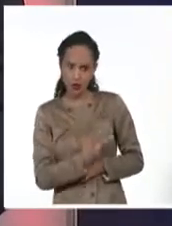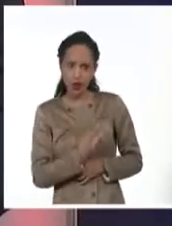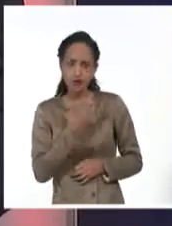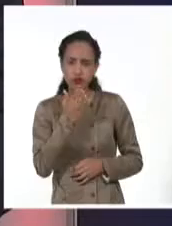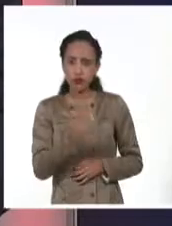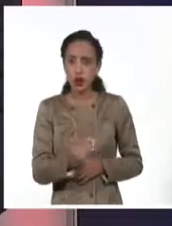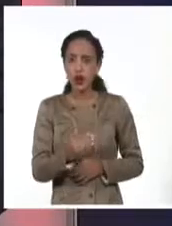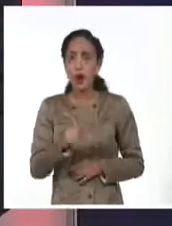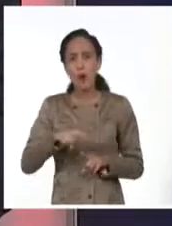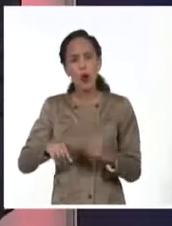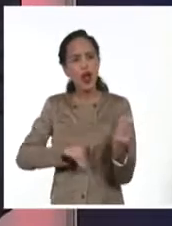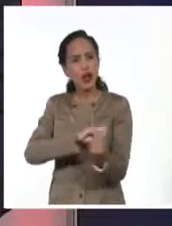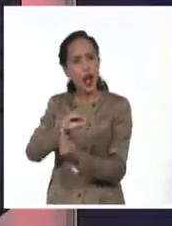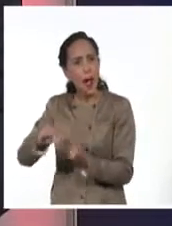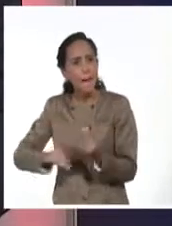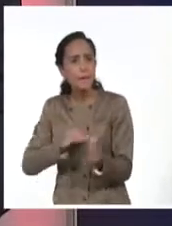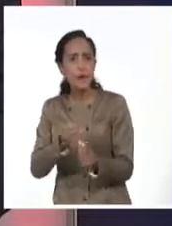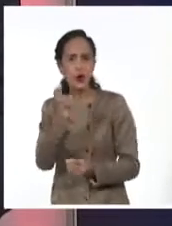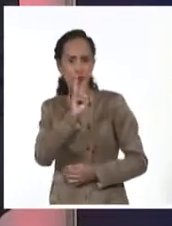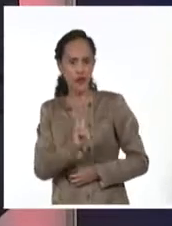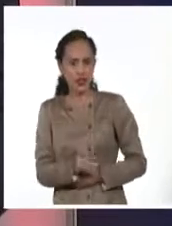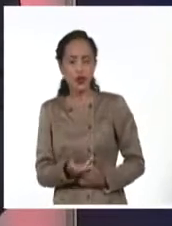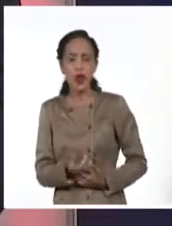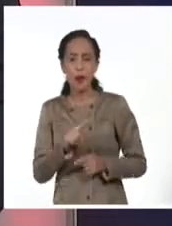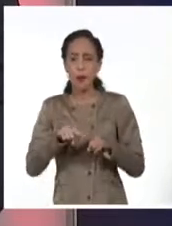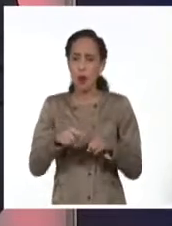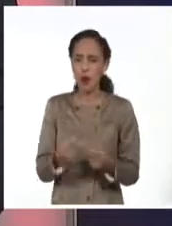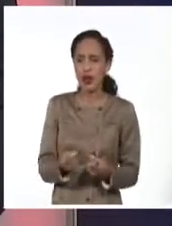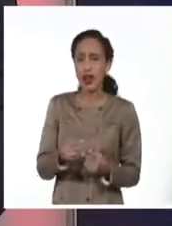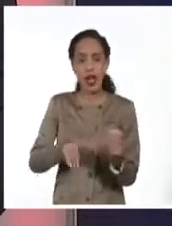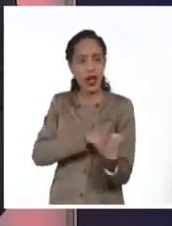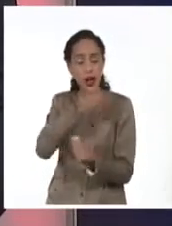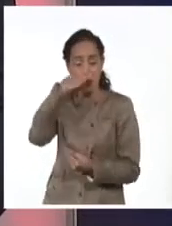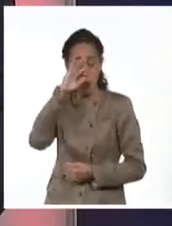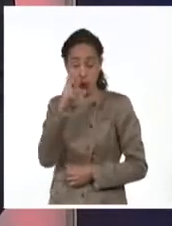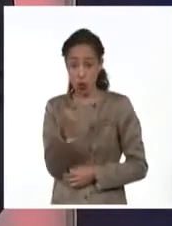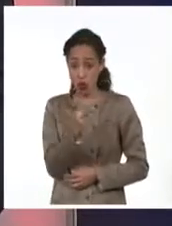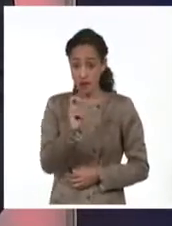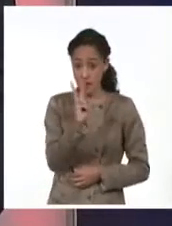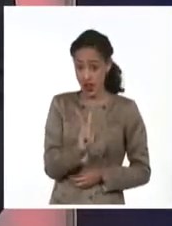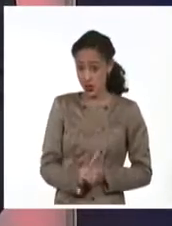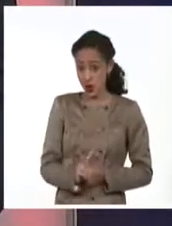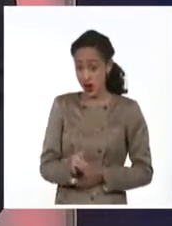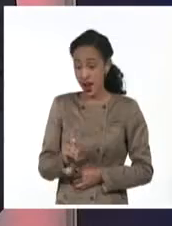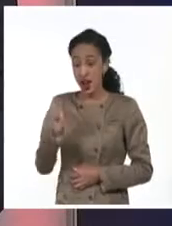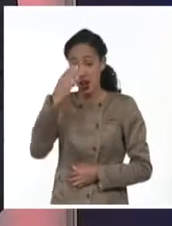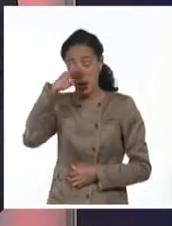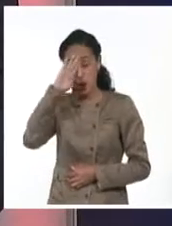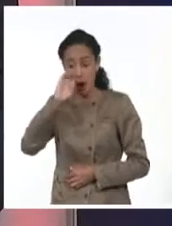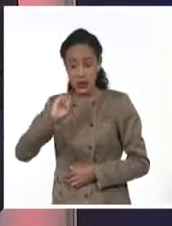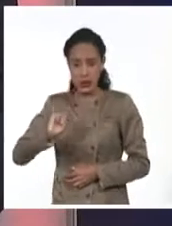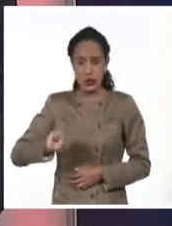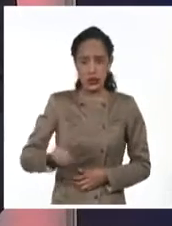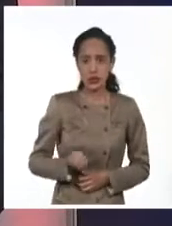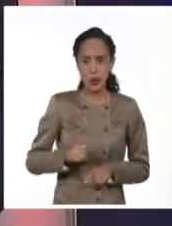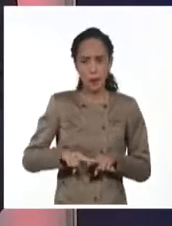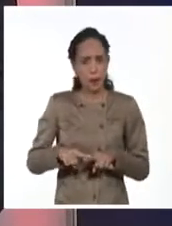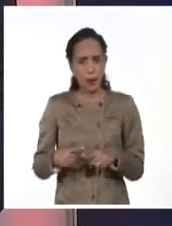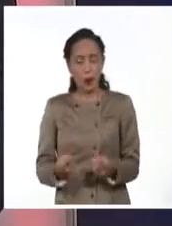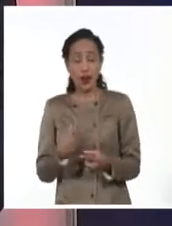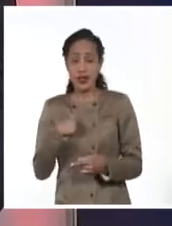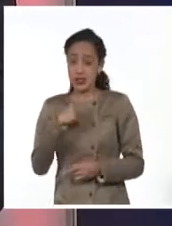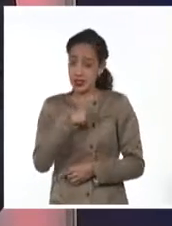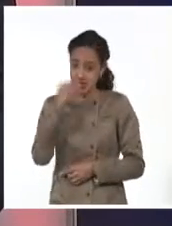esa nación sudamericana o hacia Cuba, sometidas ambas a presiones que ya sabemos el dolor y el desespero que han infligido